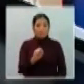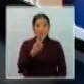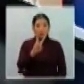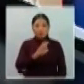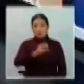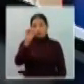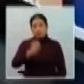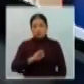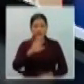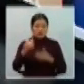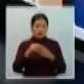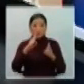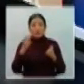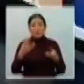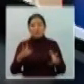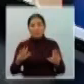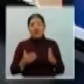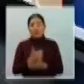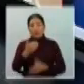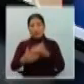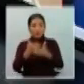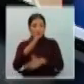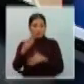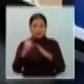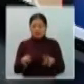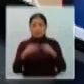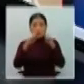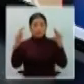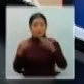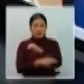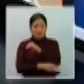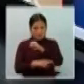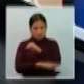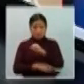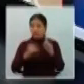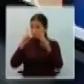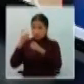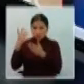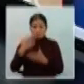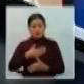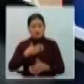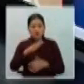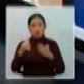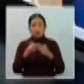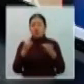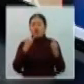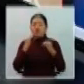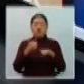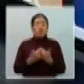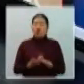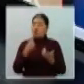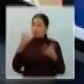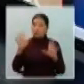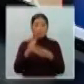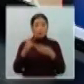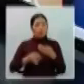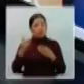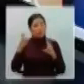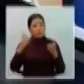99.2% en realidad de la actualización cartográfica estadística a nivel nacional. Marta, por favor, coméntenos todos los detalles de cómo se ha cumplido con esta